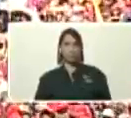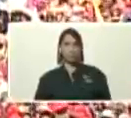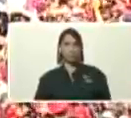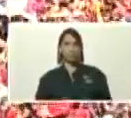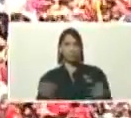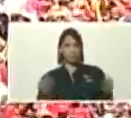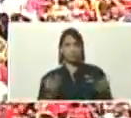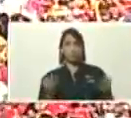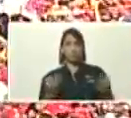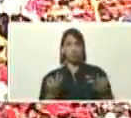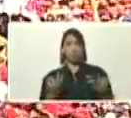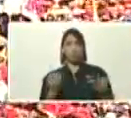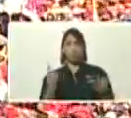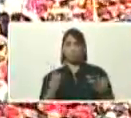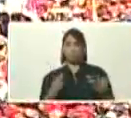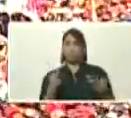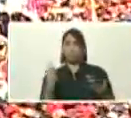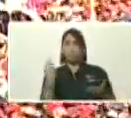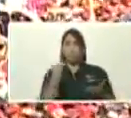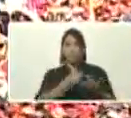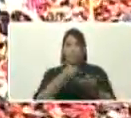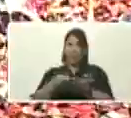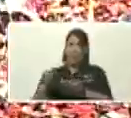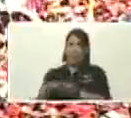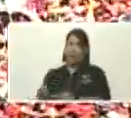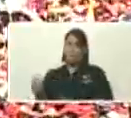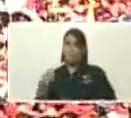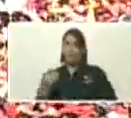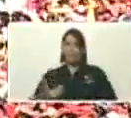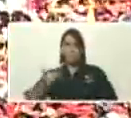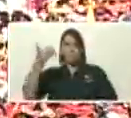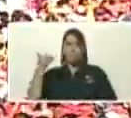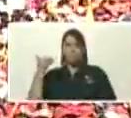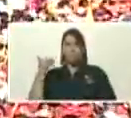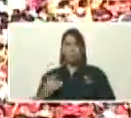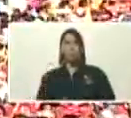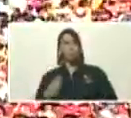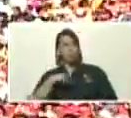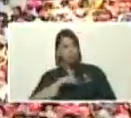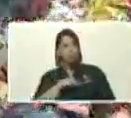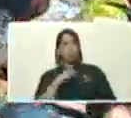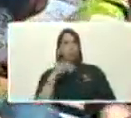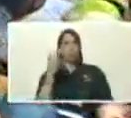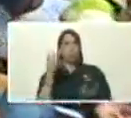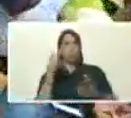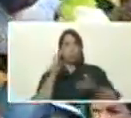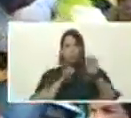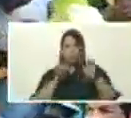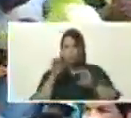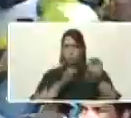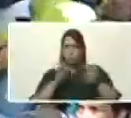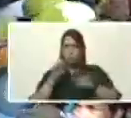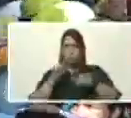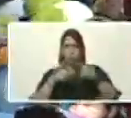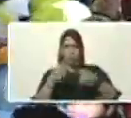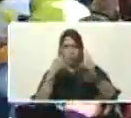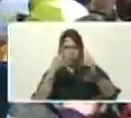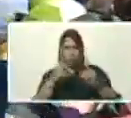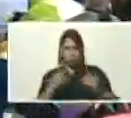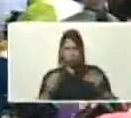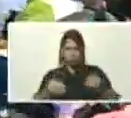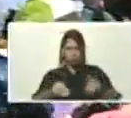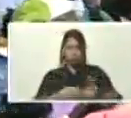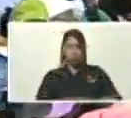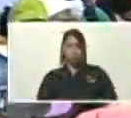Seguramente habrá que compensar un poco más atrás, lo estudiaremos y lo decidiremos. Y